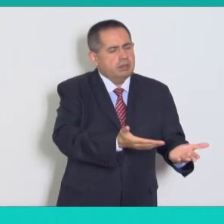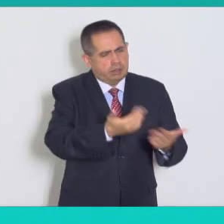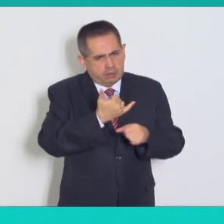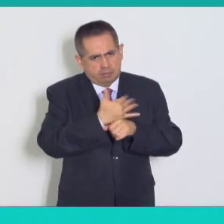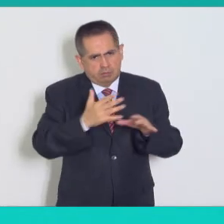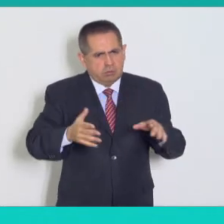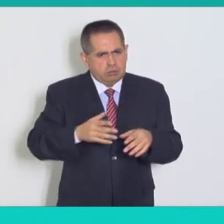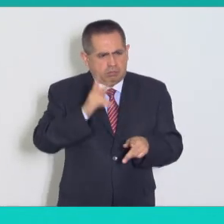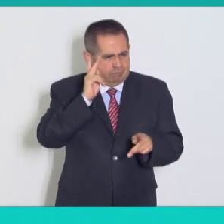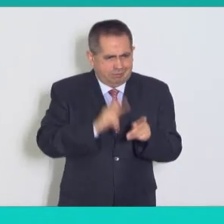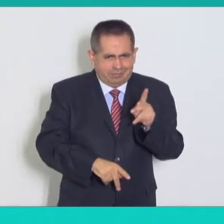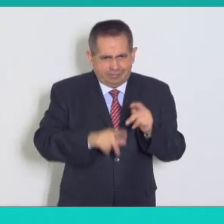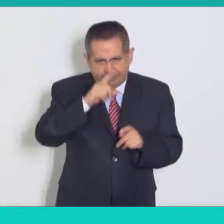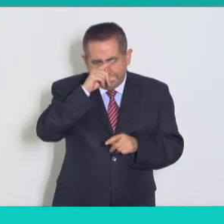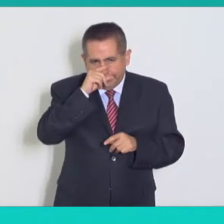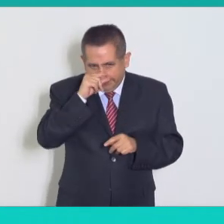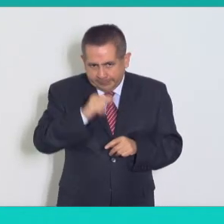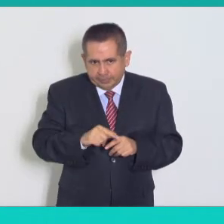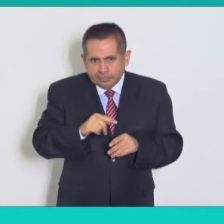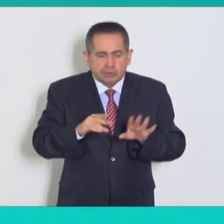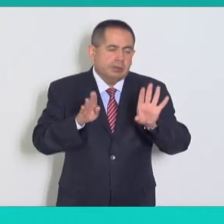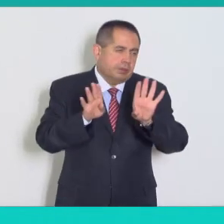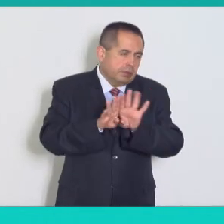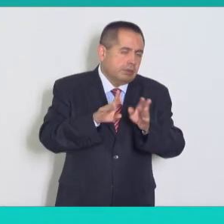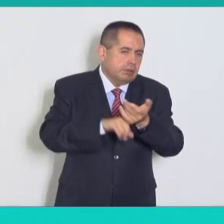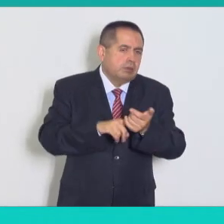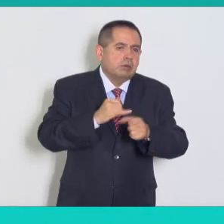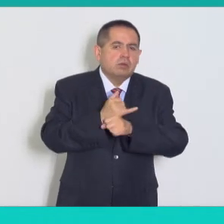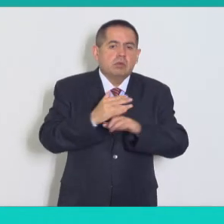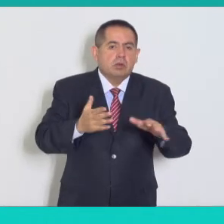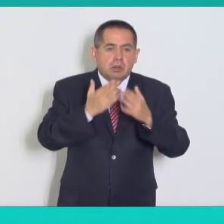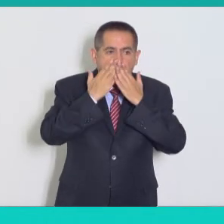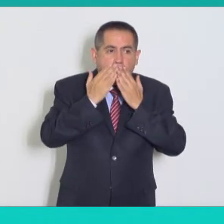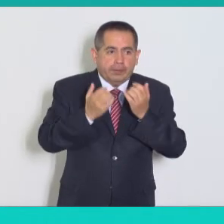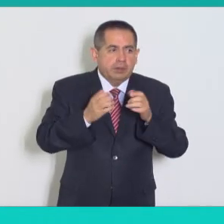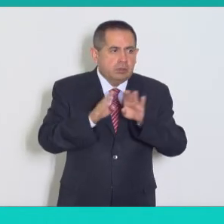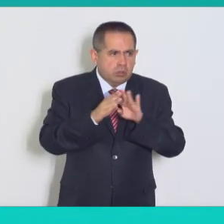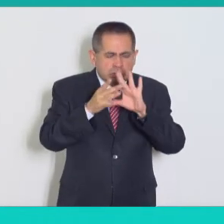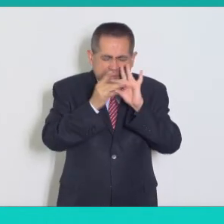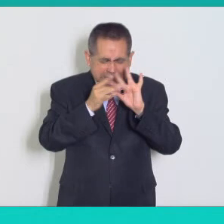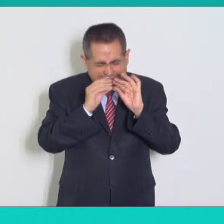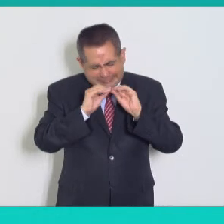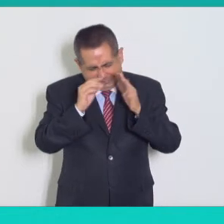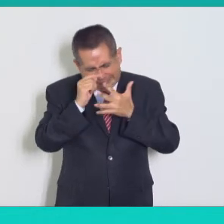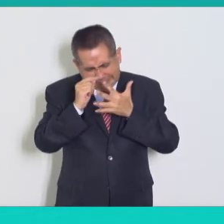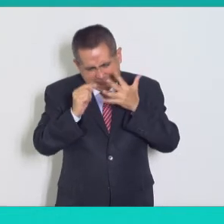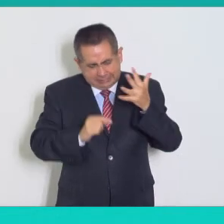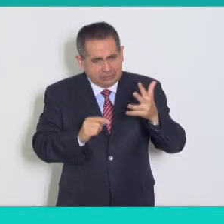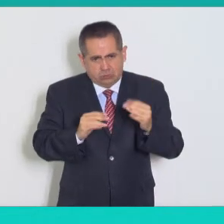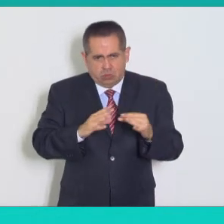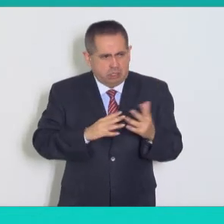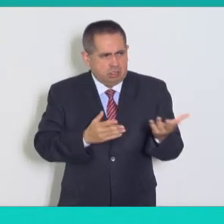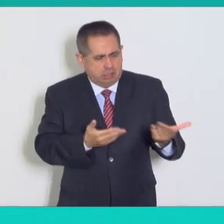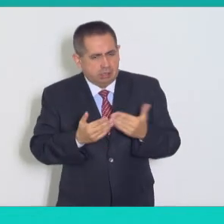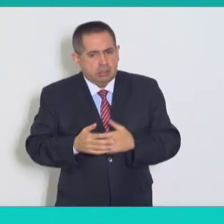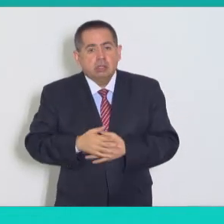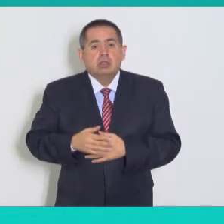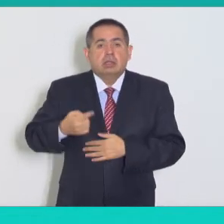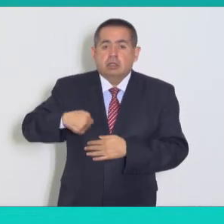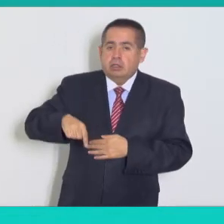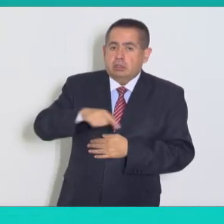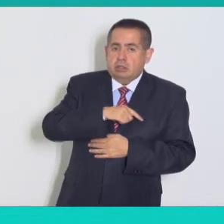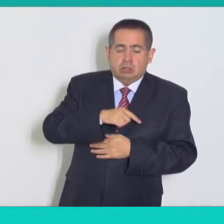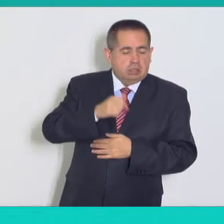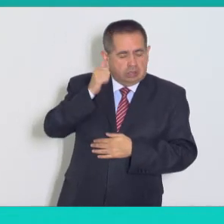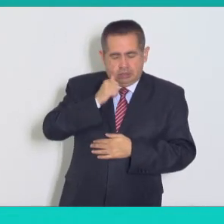información como incompleta y específicamente que la información no contaba con el nivel del detalle requerido nosotros como